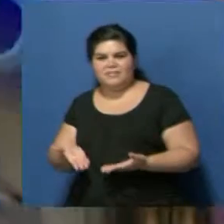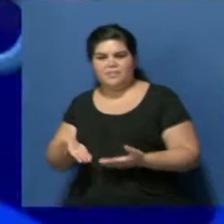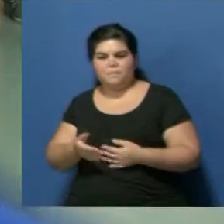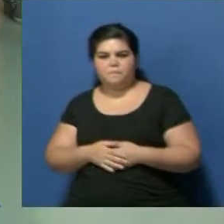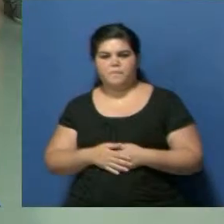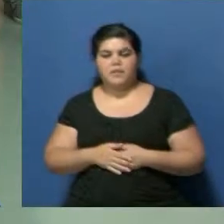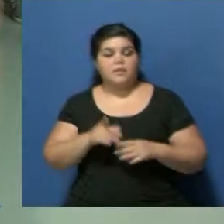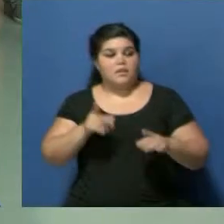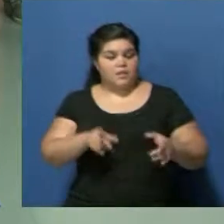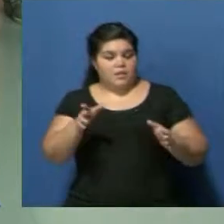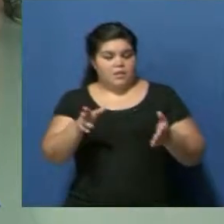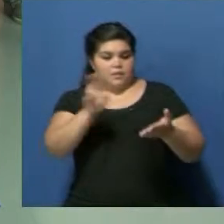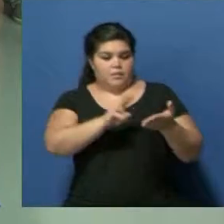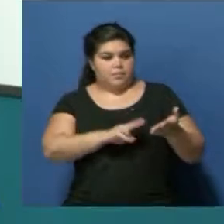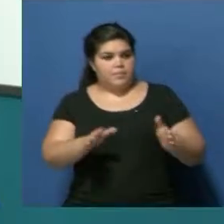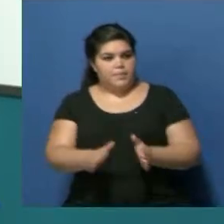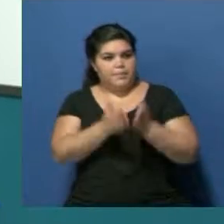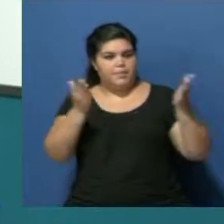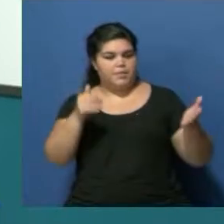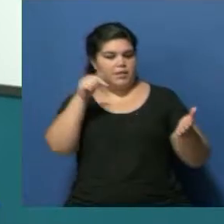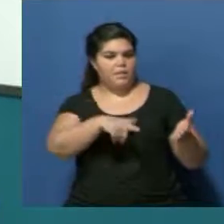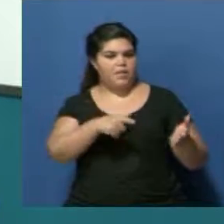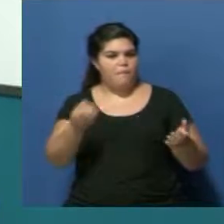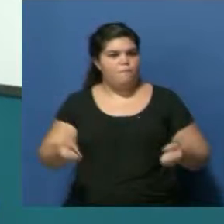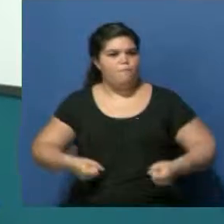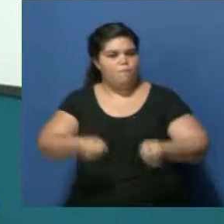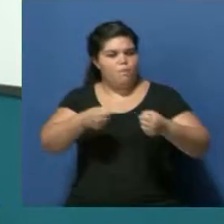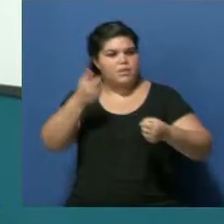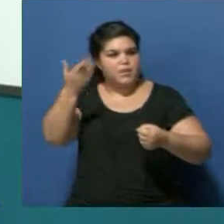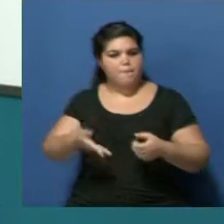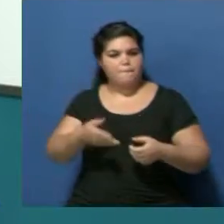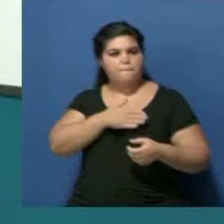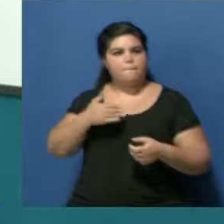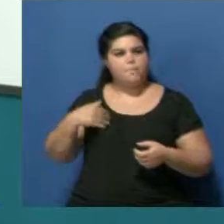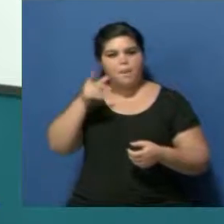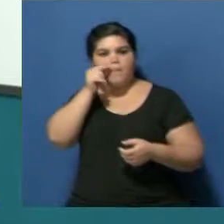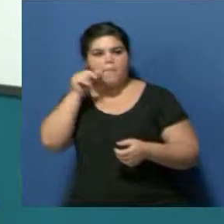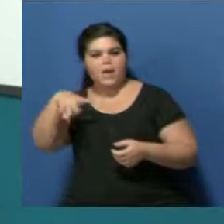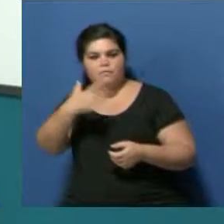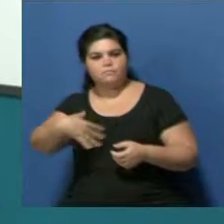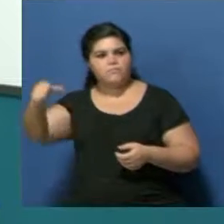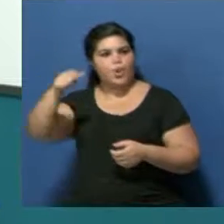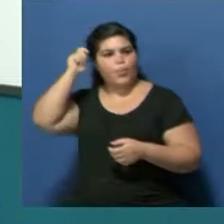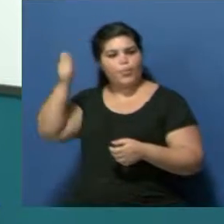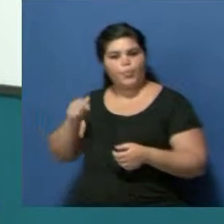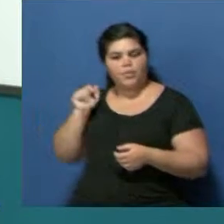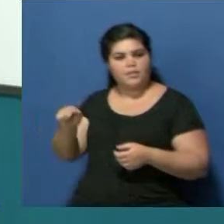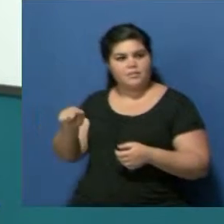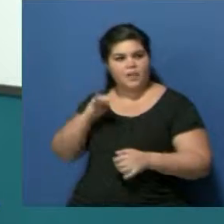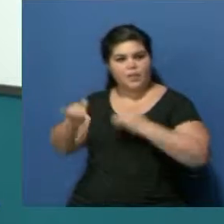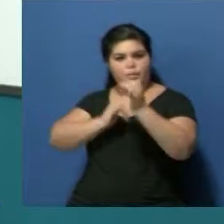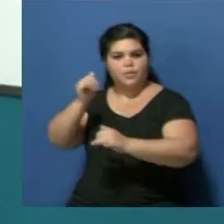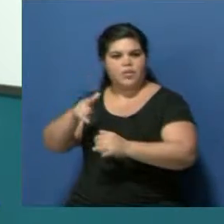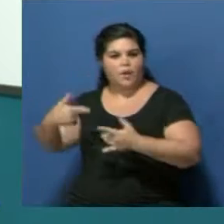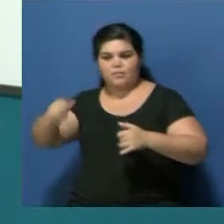Leyendo algunas notas de entrevistas que te hacían, destacabas la valentía en su momento de tus padres de llevar esto a la justicia y de destacar lo que lograron